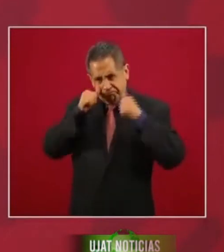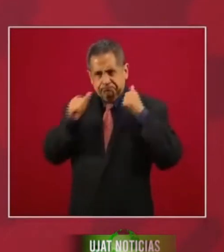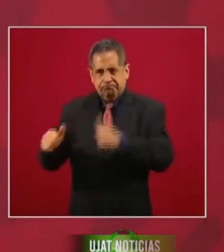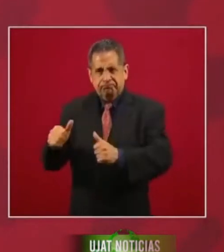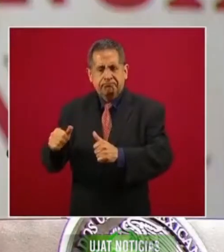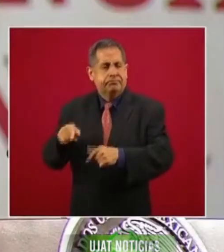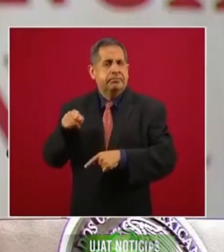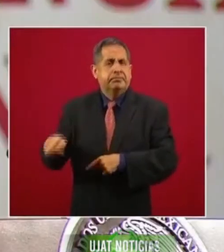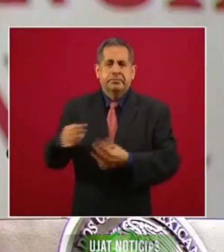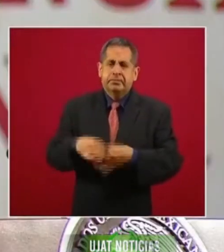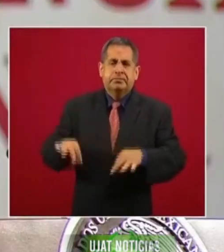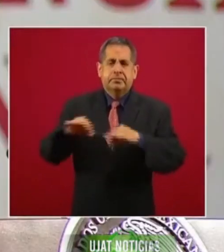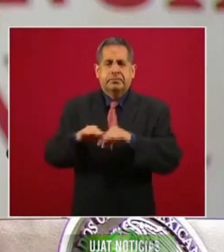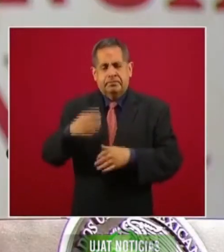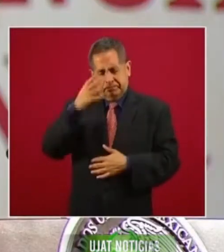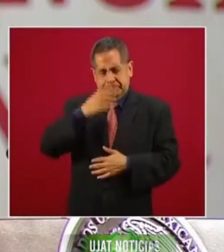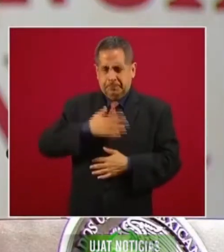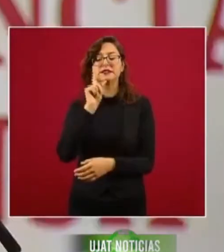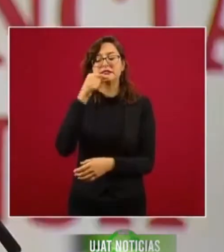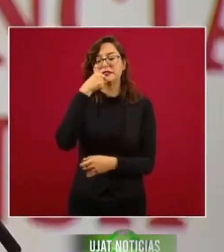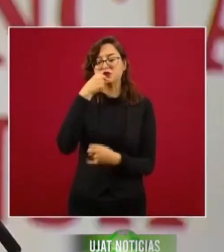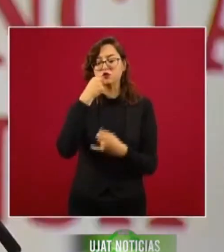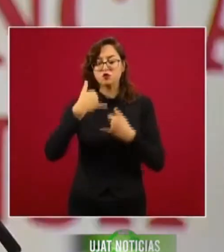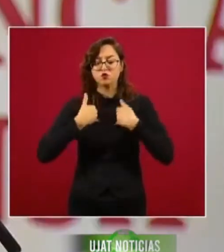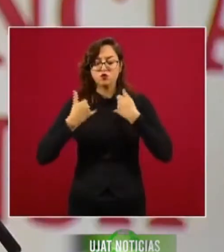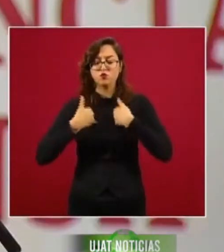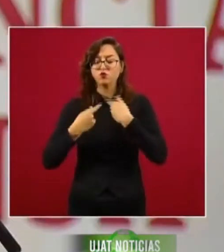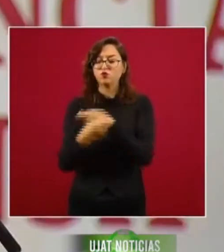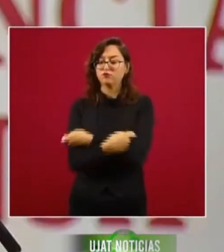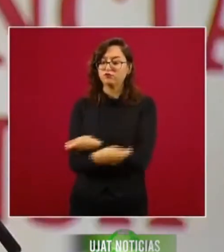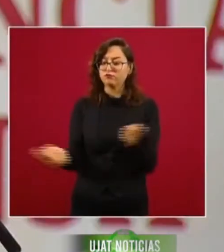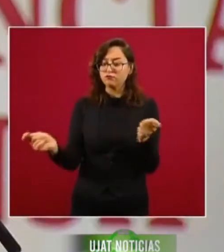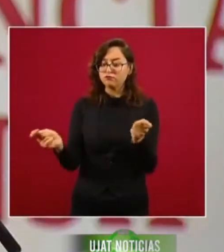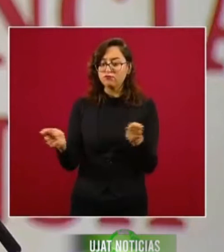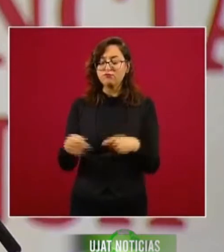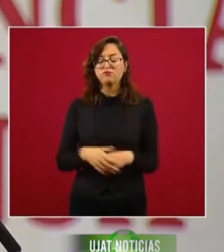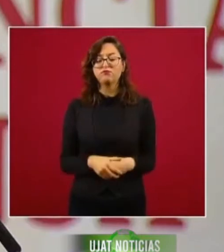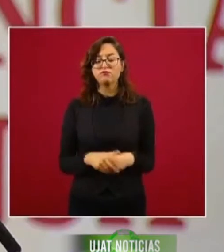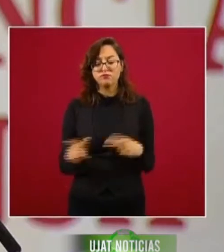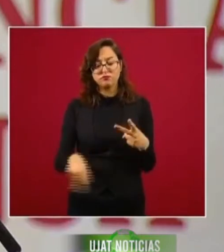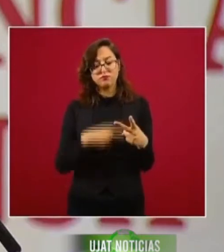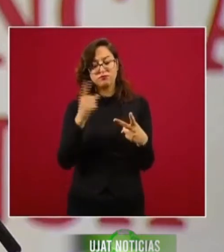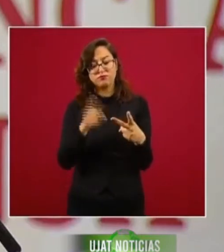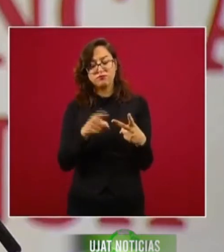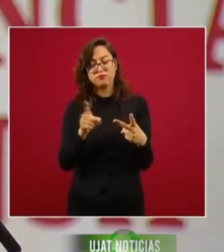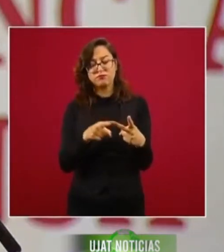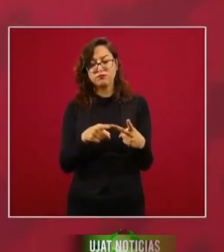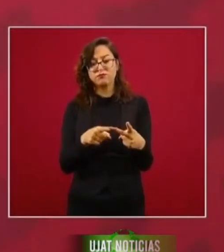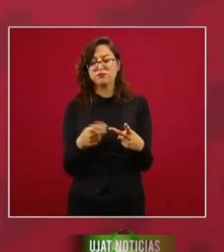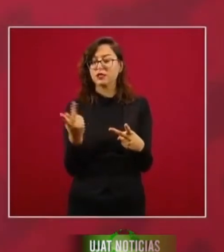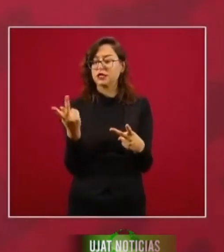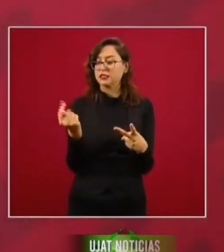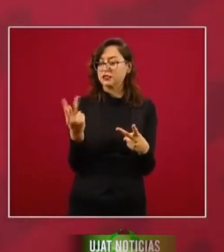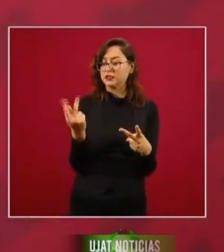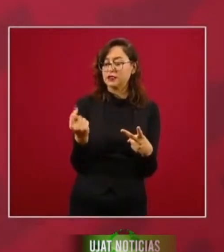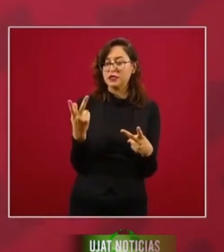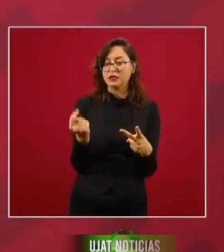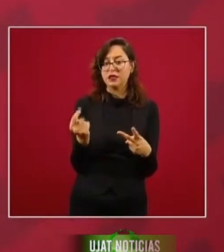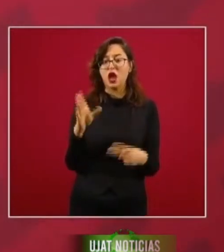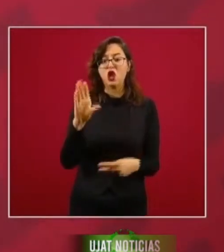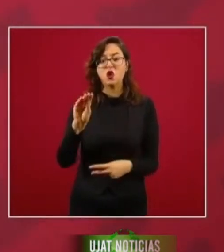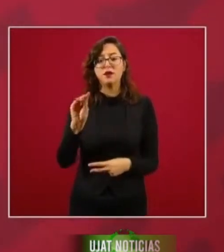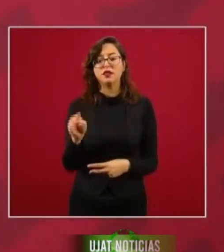por nuestra patria. Por su parte, el titular de la Secretaría de Educación Pública, Esteban Moctezuma